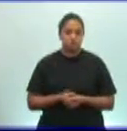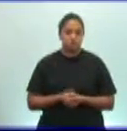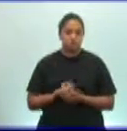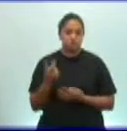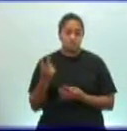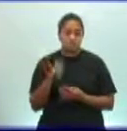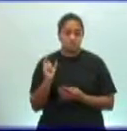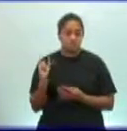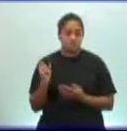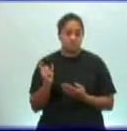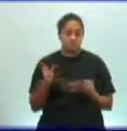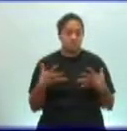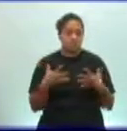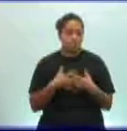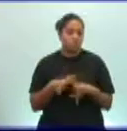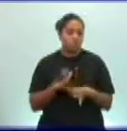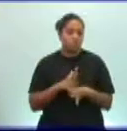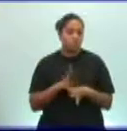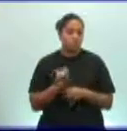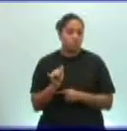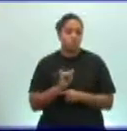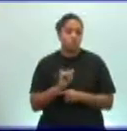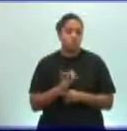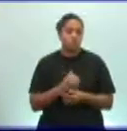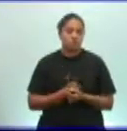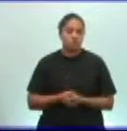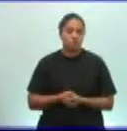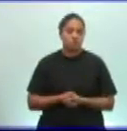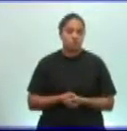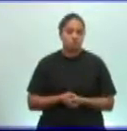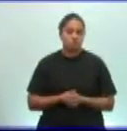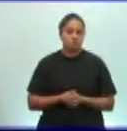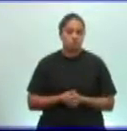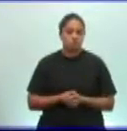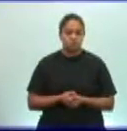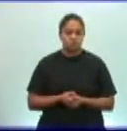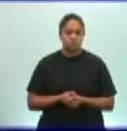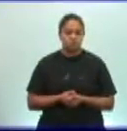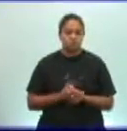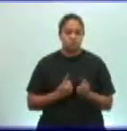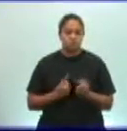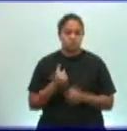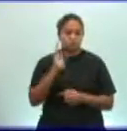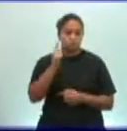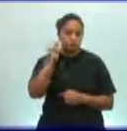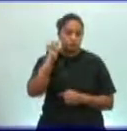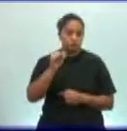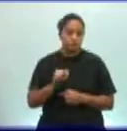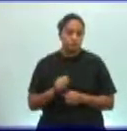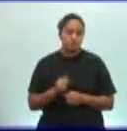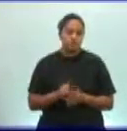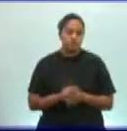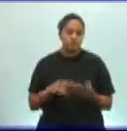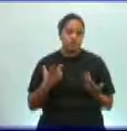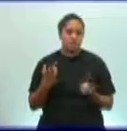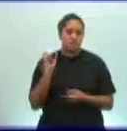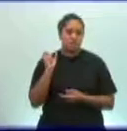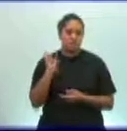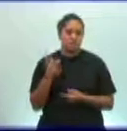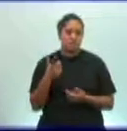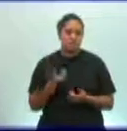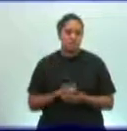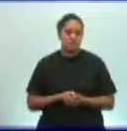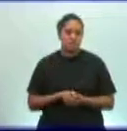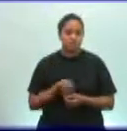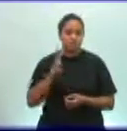son similares. Fíjense en el primer caso, subir y bajar. ¿Qué clase de palabras son? Por supuesto,